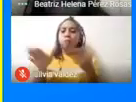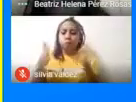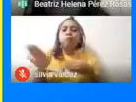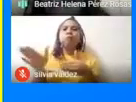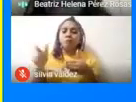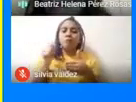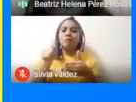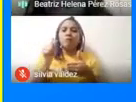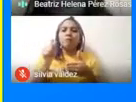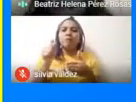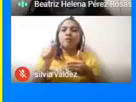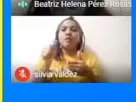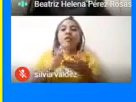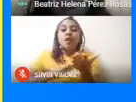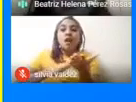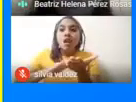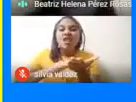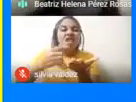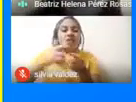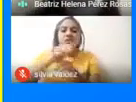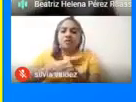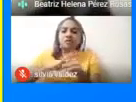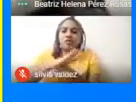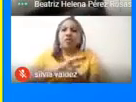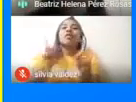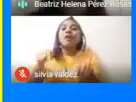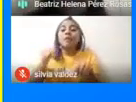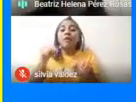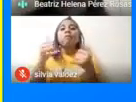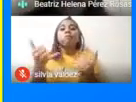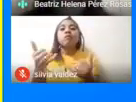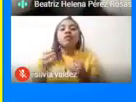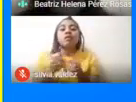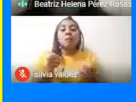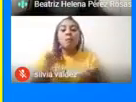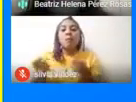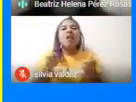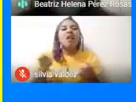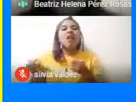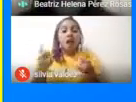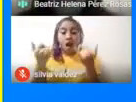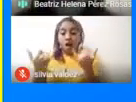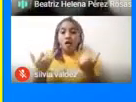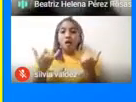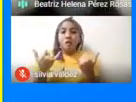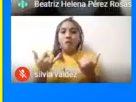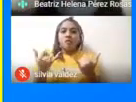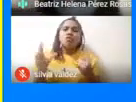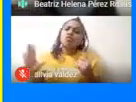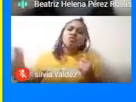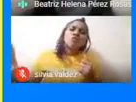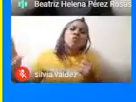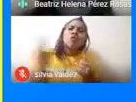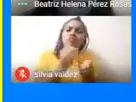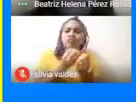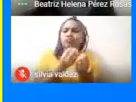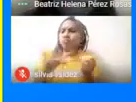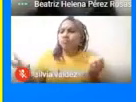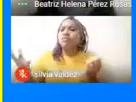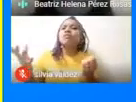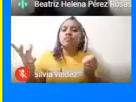de resolver situaciones, y en eso también se maneja, pues en este momento, todas las entidades